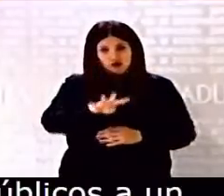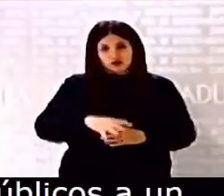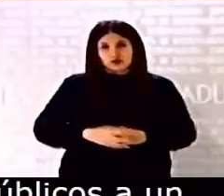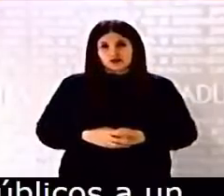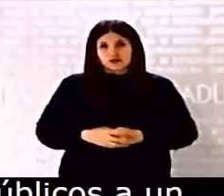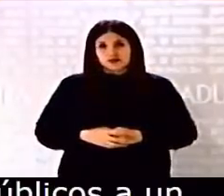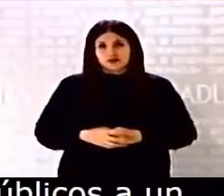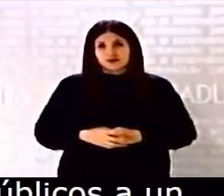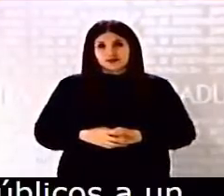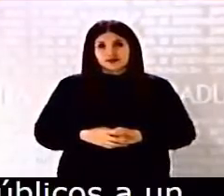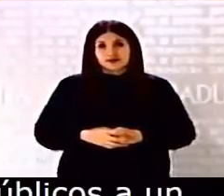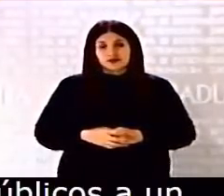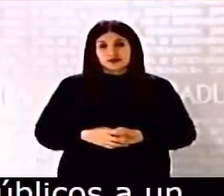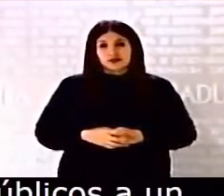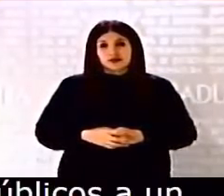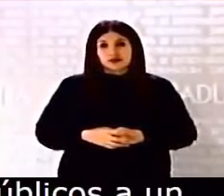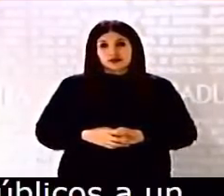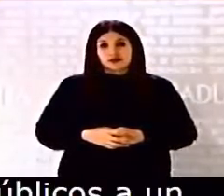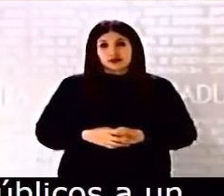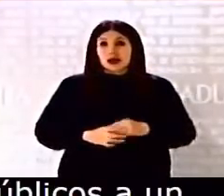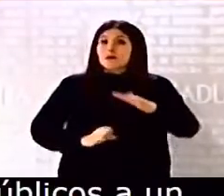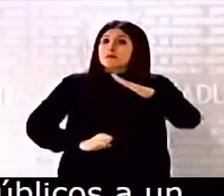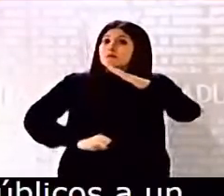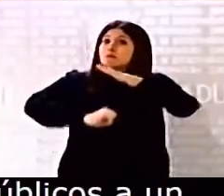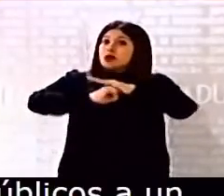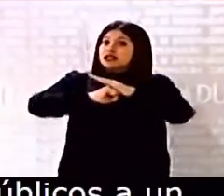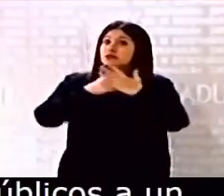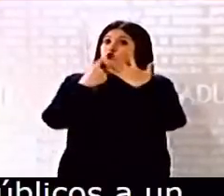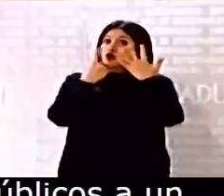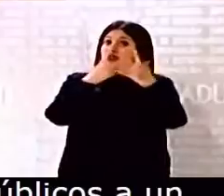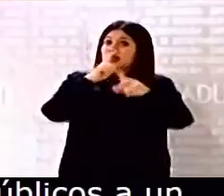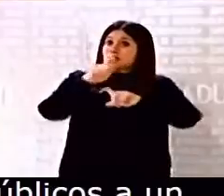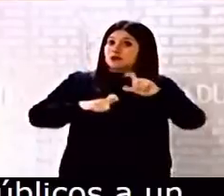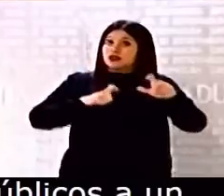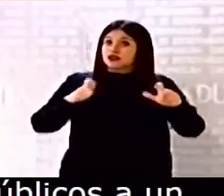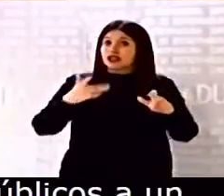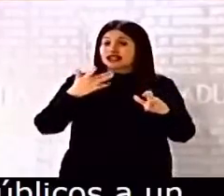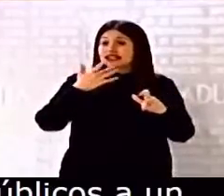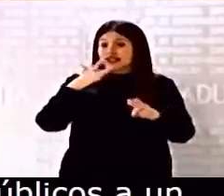y 6, hasta un máximo de 6, en espacios públicos.